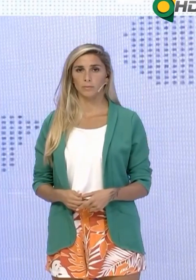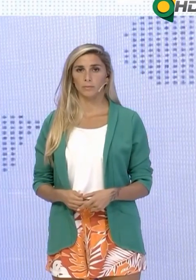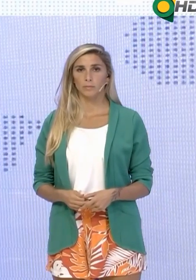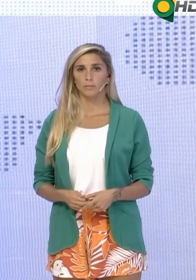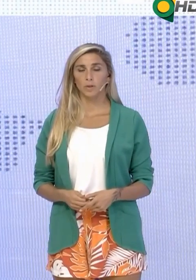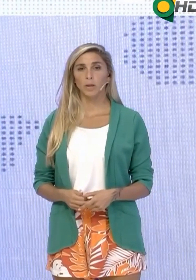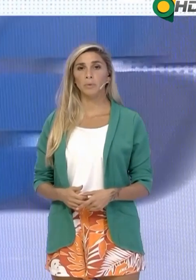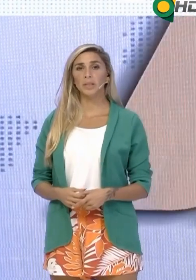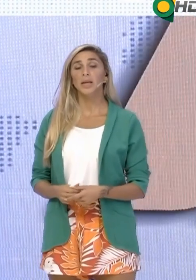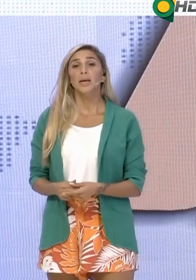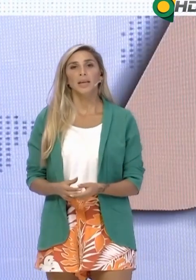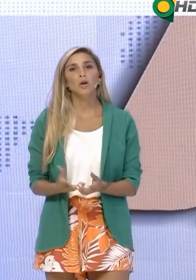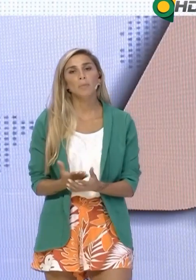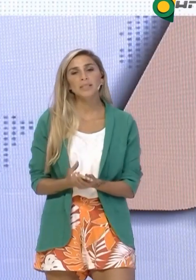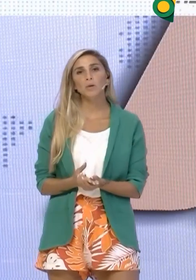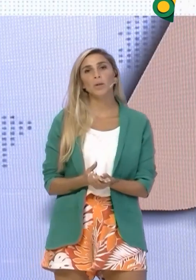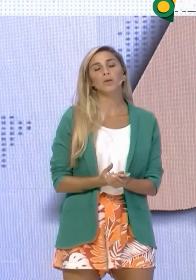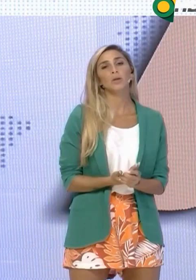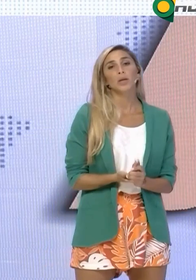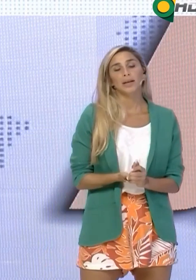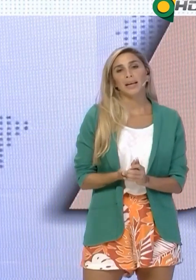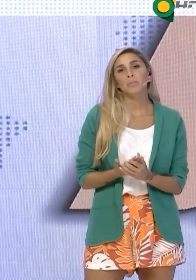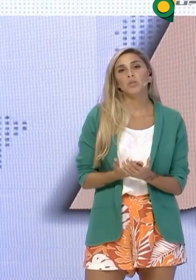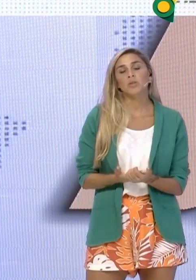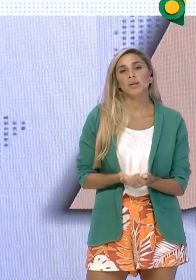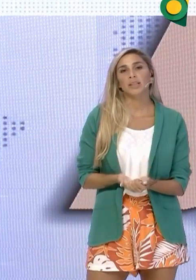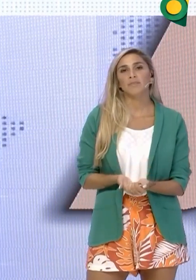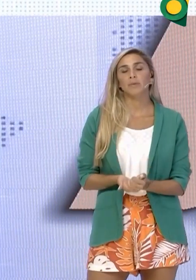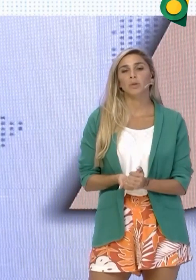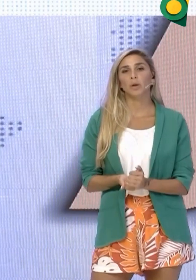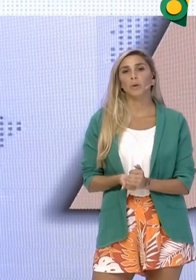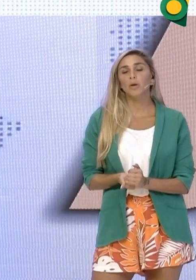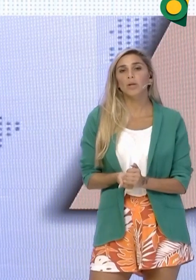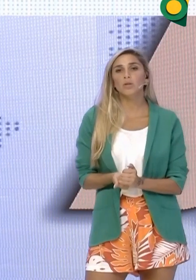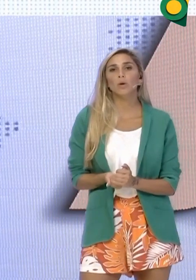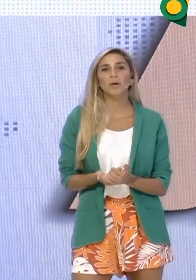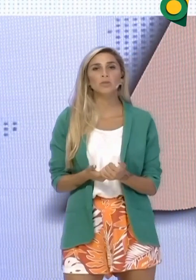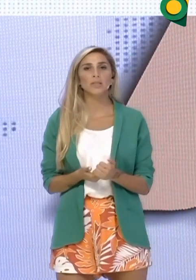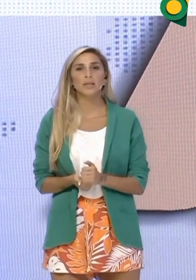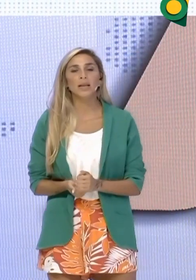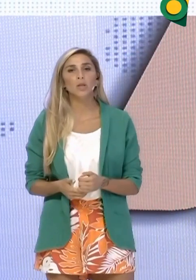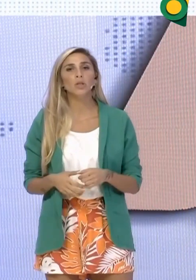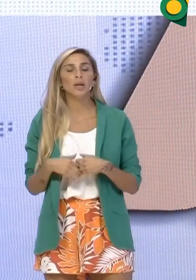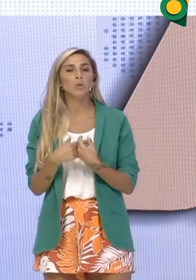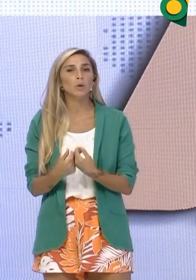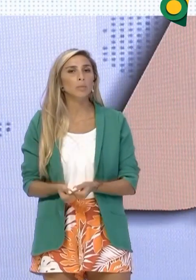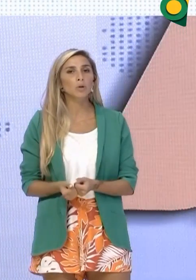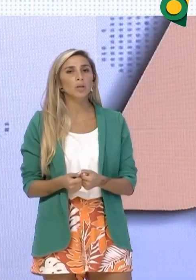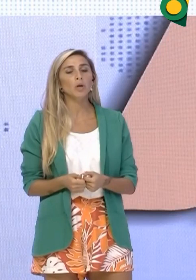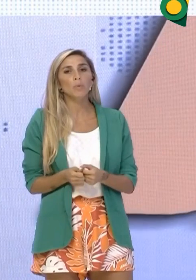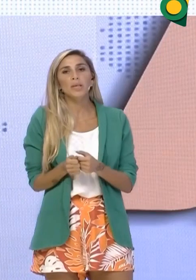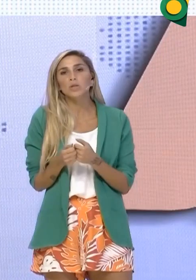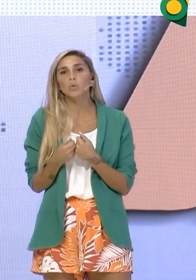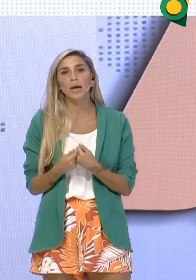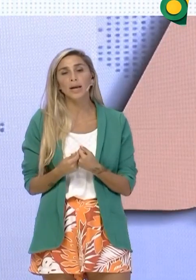caminos. Totalmente. ¿Qué es lo que pasa cuando caemos en una estafa virtual? Por ahí, ¿cuáles son los pasos a seguir? ¿A dónde recurrimos? ¿Quién